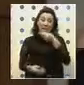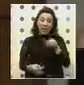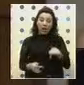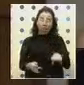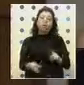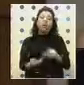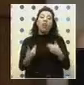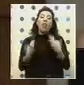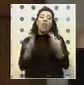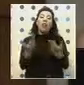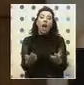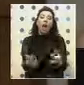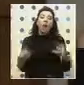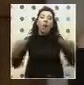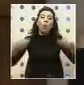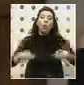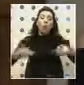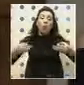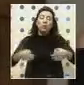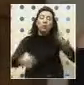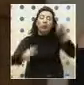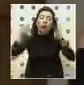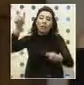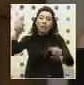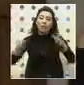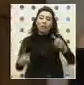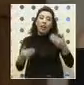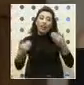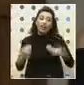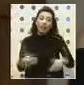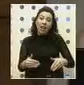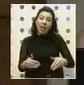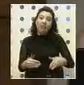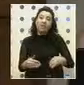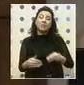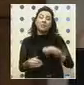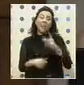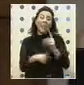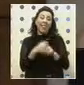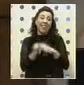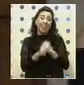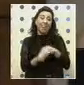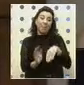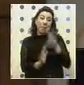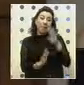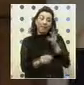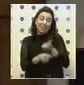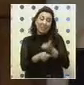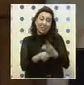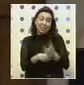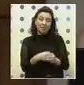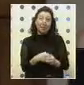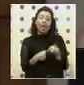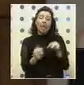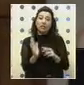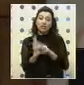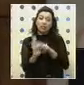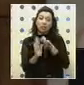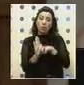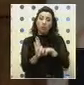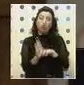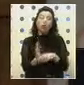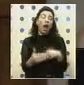viene a hacer justicia a nuestras personas mayores. Este proyecto de ley sin duda es un avance importante para poner fin